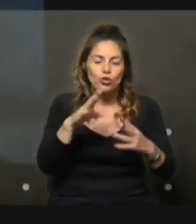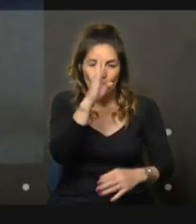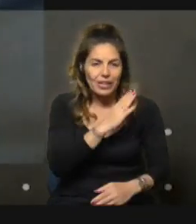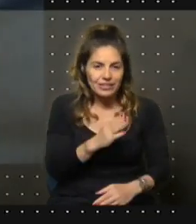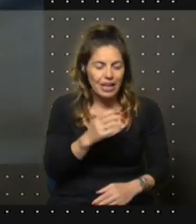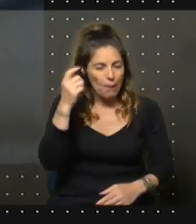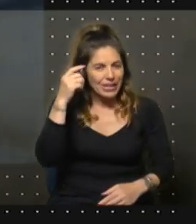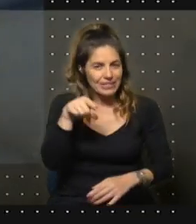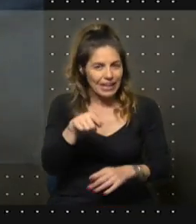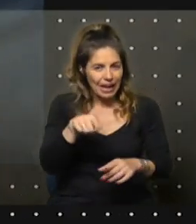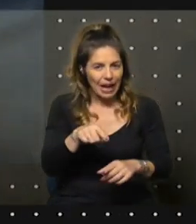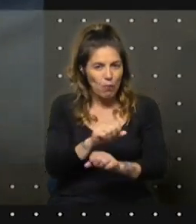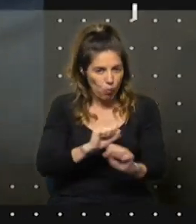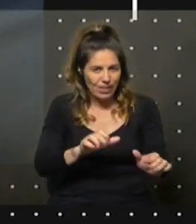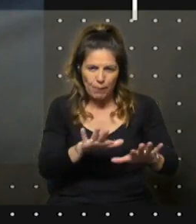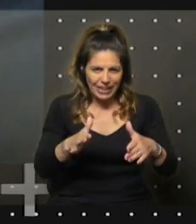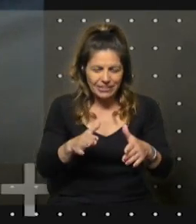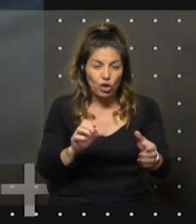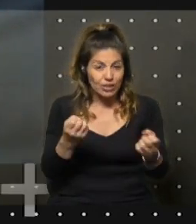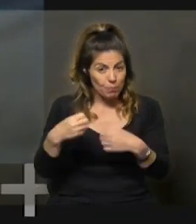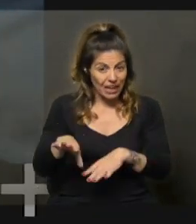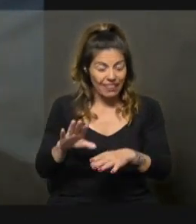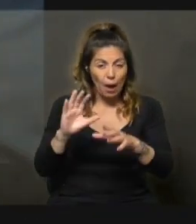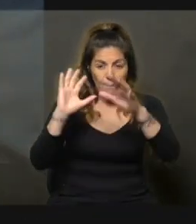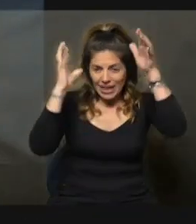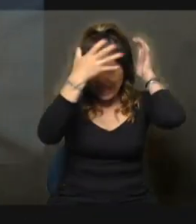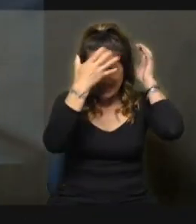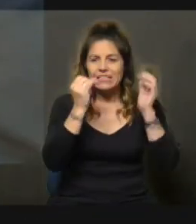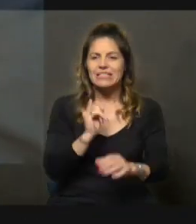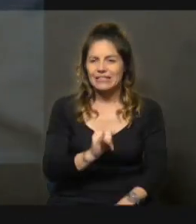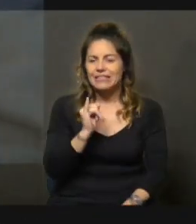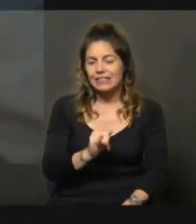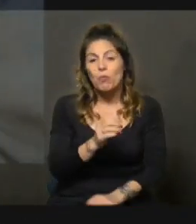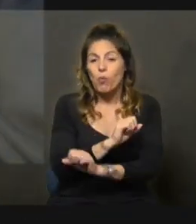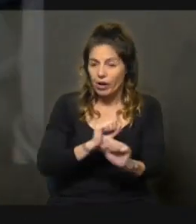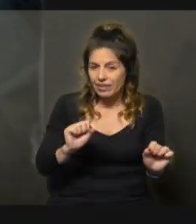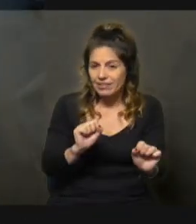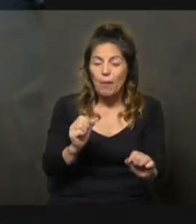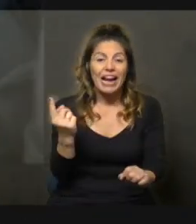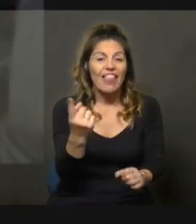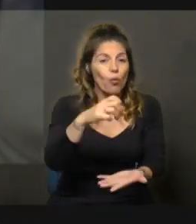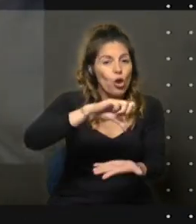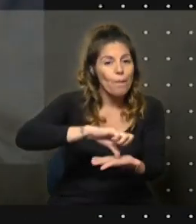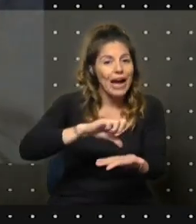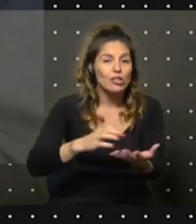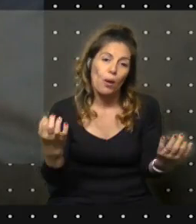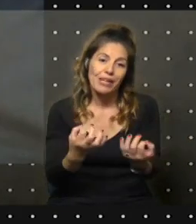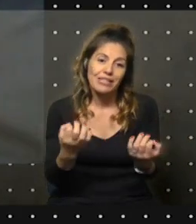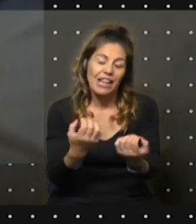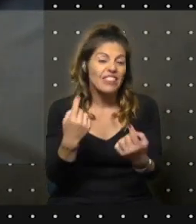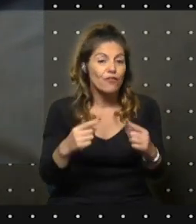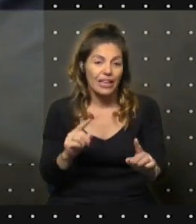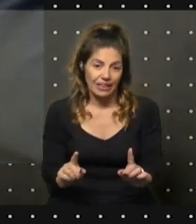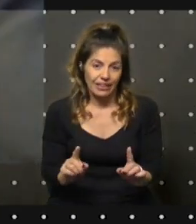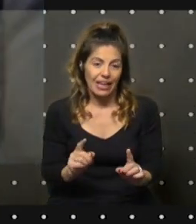algo si pierde mi ley acá parecido sí puede ser puede ser pero cada cada paí tiene su particularidad Eh